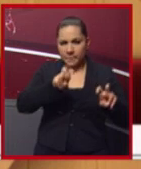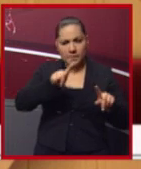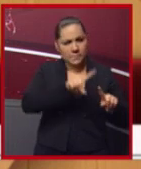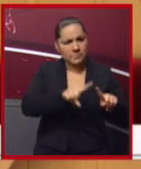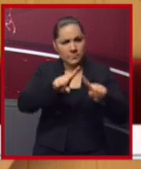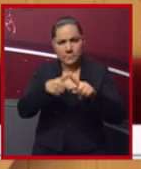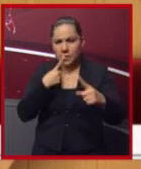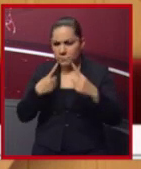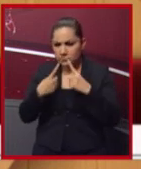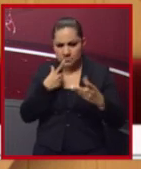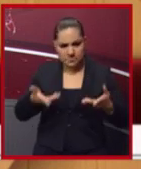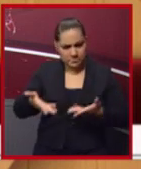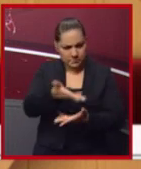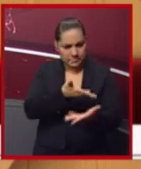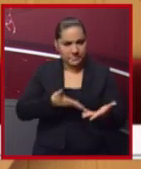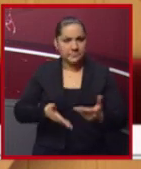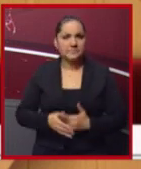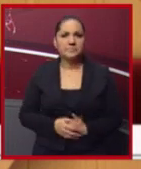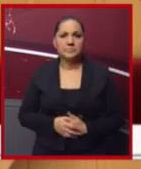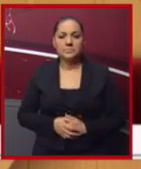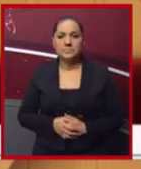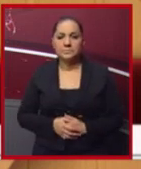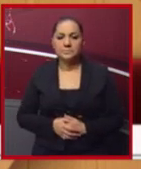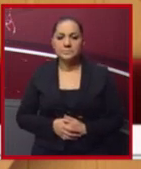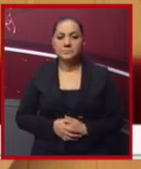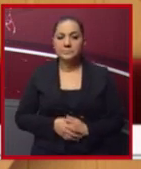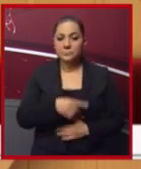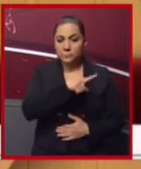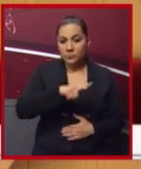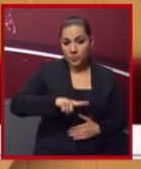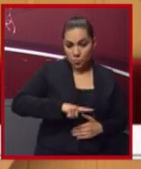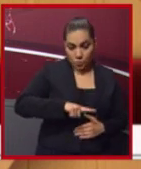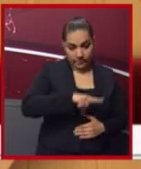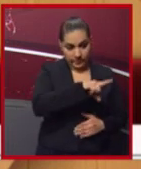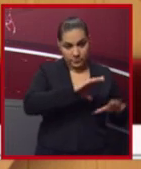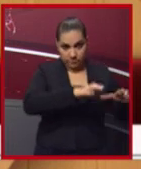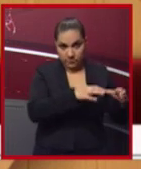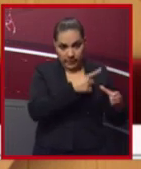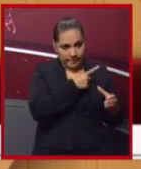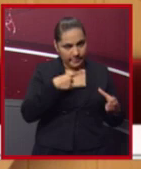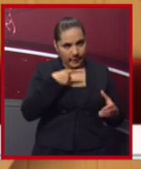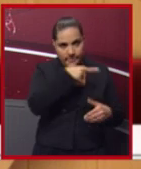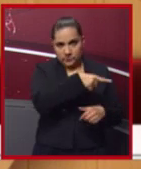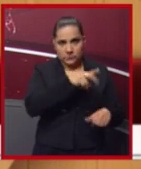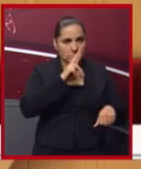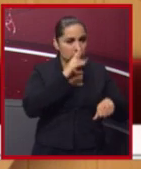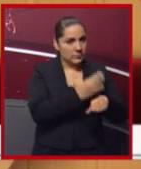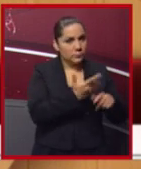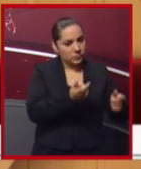El Estado debe garantizar el derecho humano a la educación,